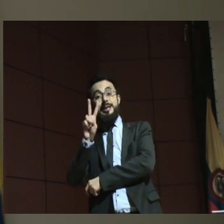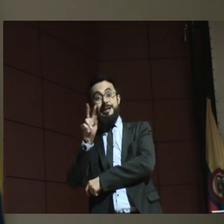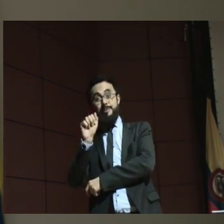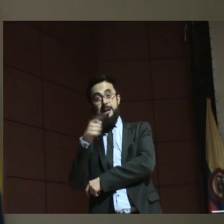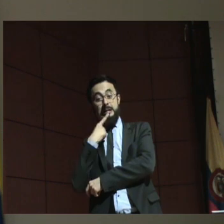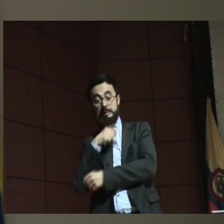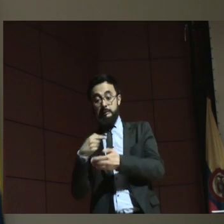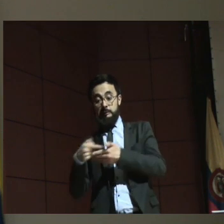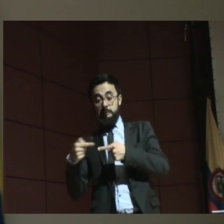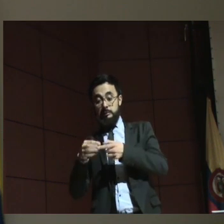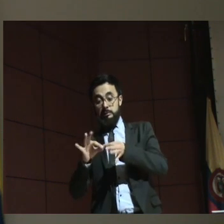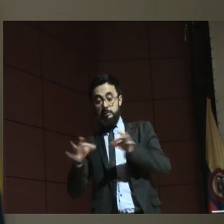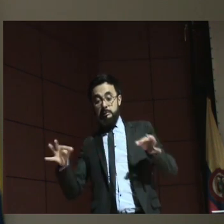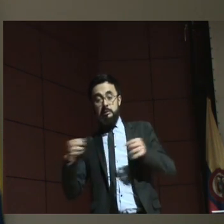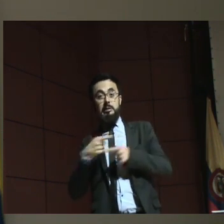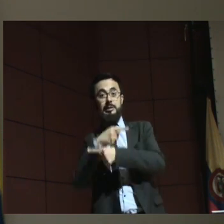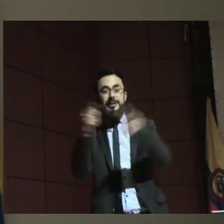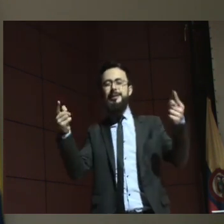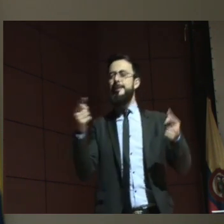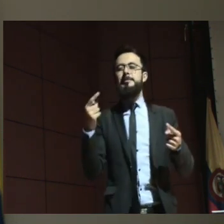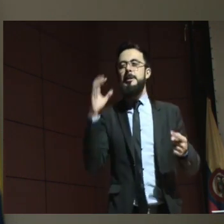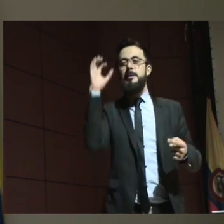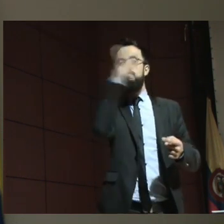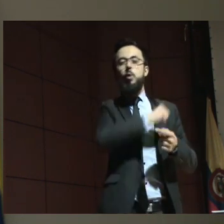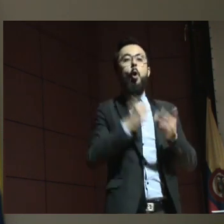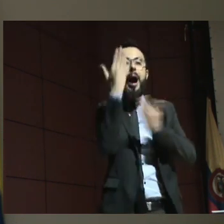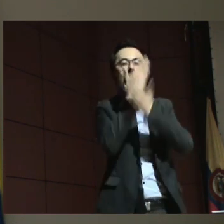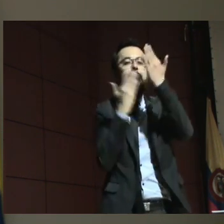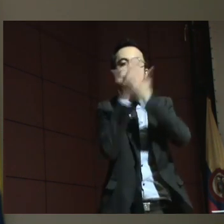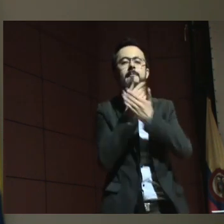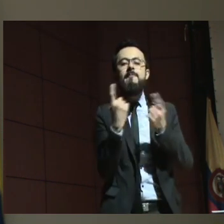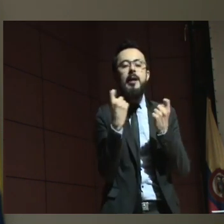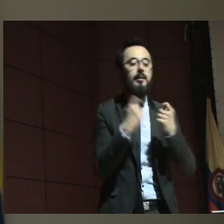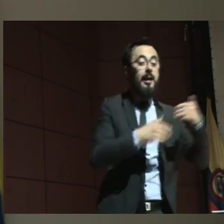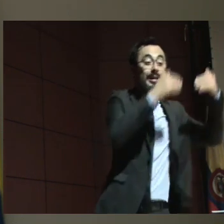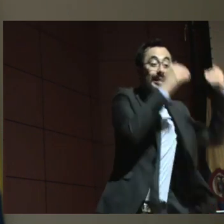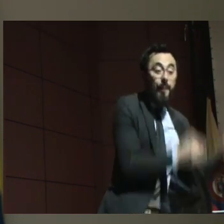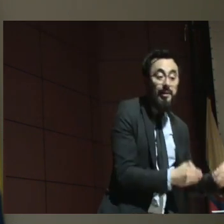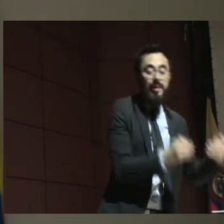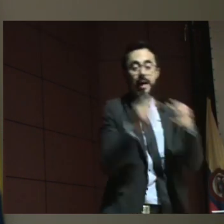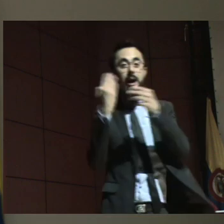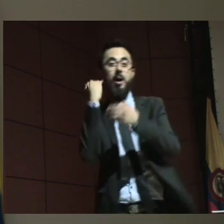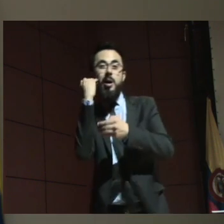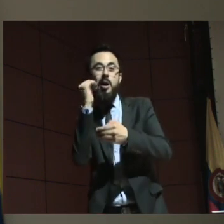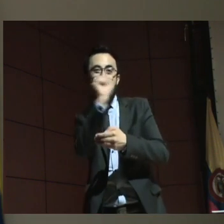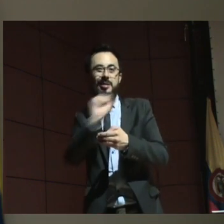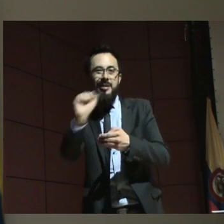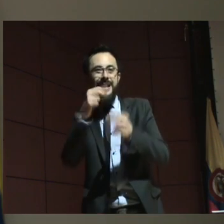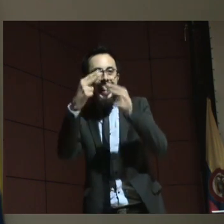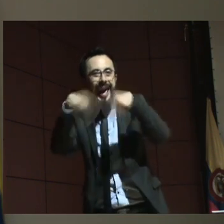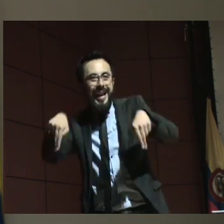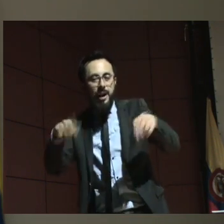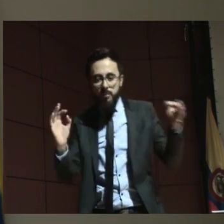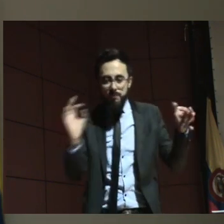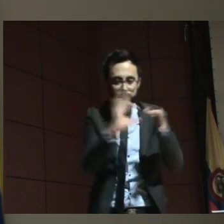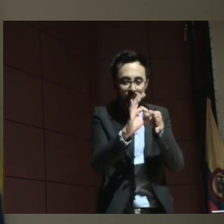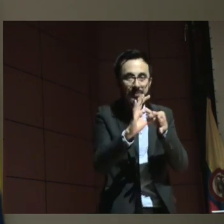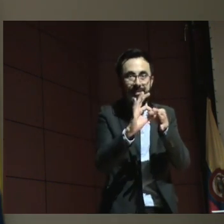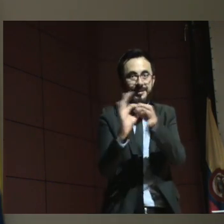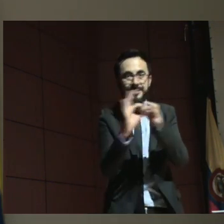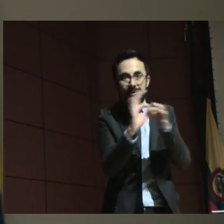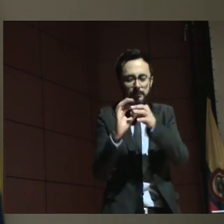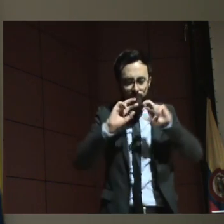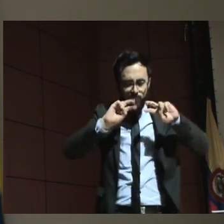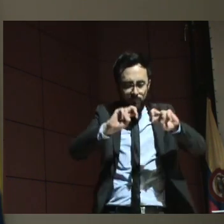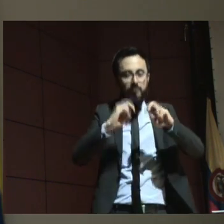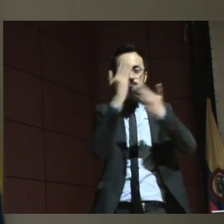ese cruce entre discapacidad y género, que no hubiéramos visto cómo esta forma de uso de la interdicción, además de ser violencia por discapacidad,